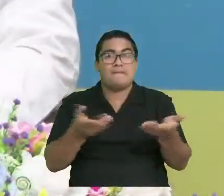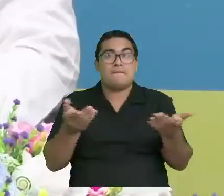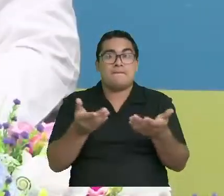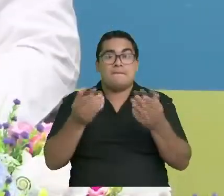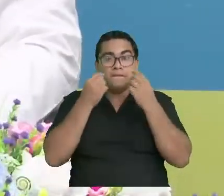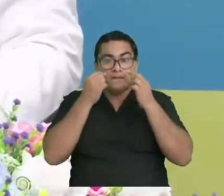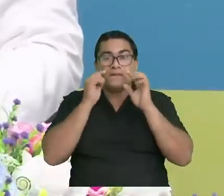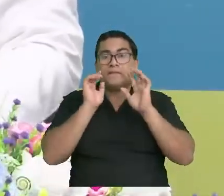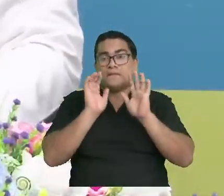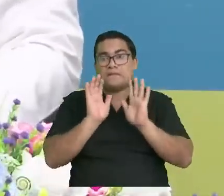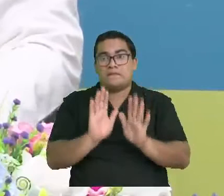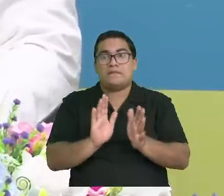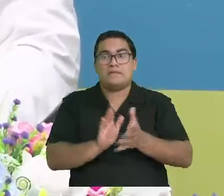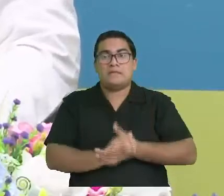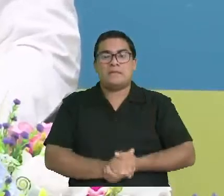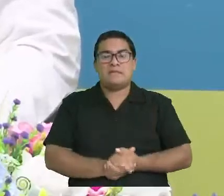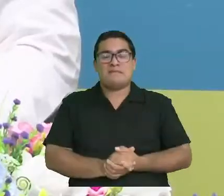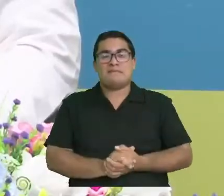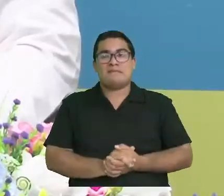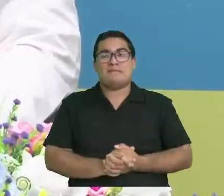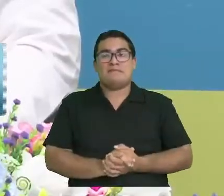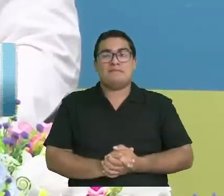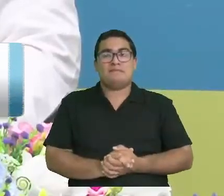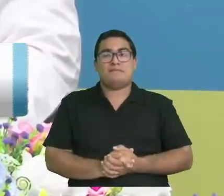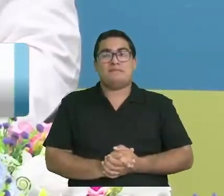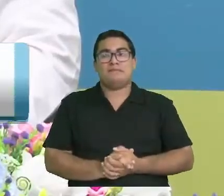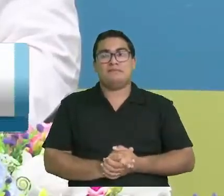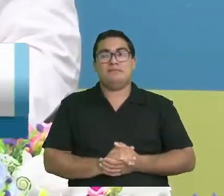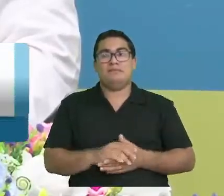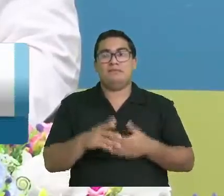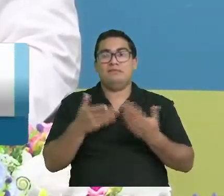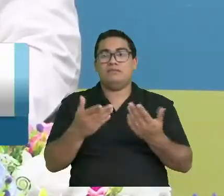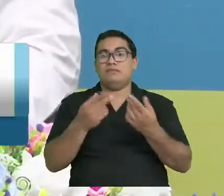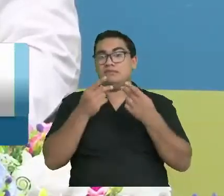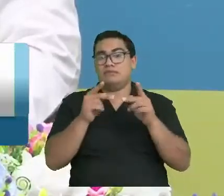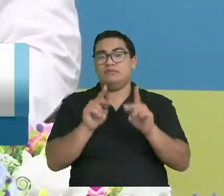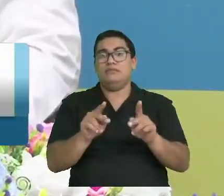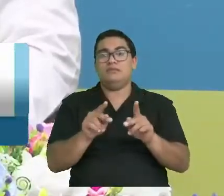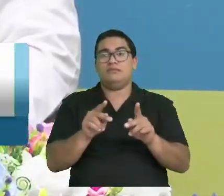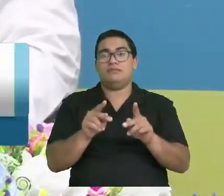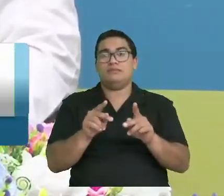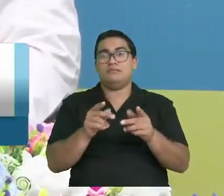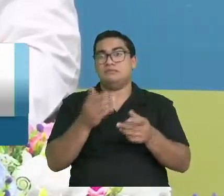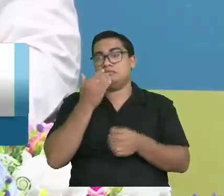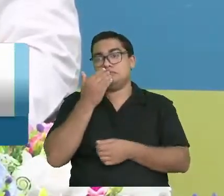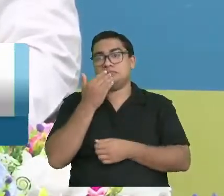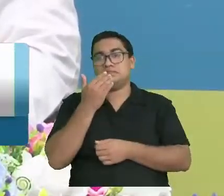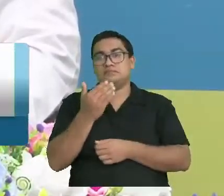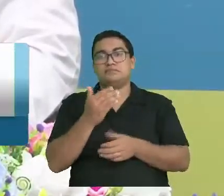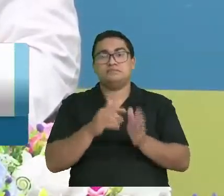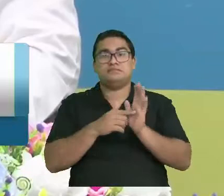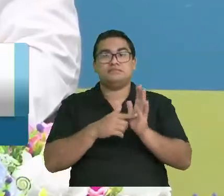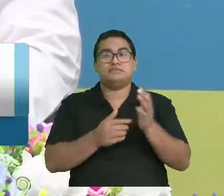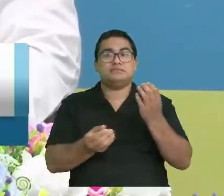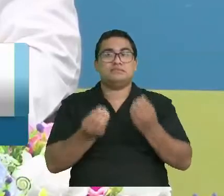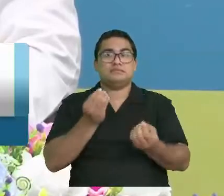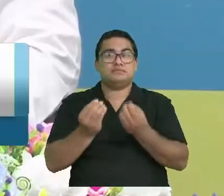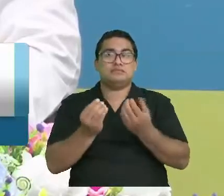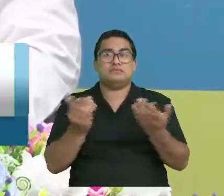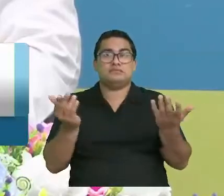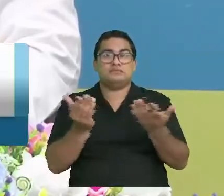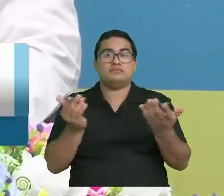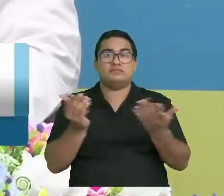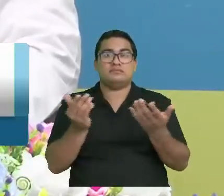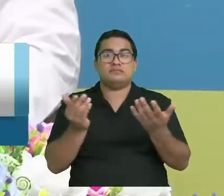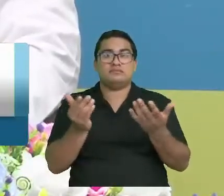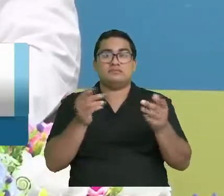el trastorno de ansiedad porque es el problema de raíz. Trastorno de ansiedad. Entonces, sin embargo, si, dependiendo de la severidad también